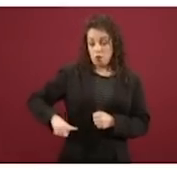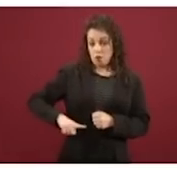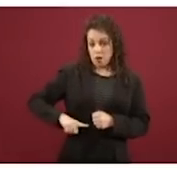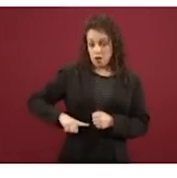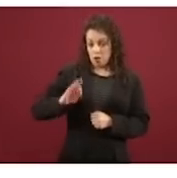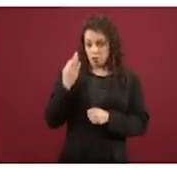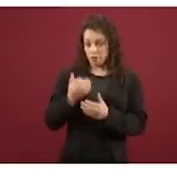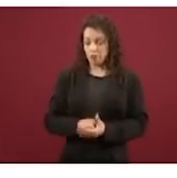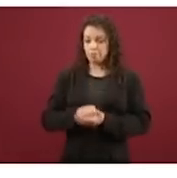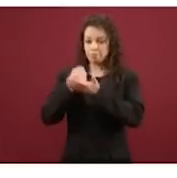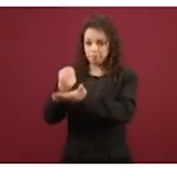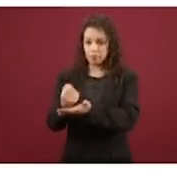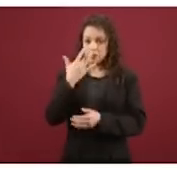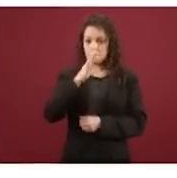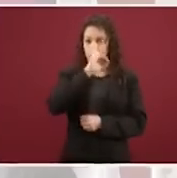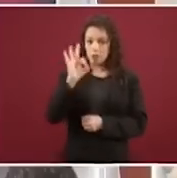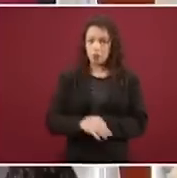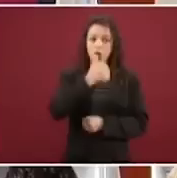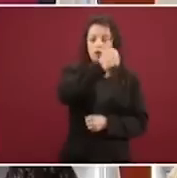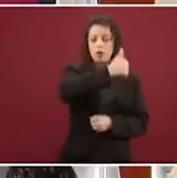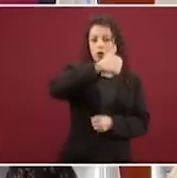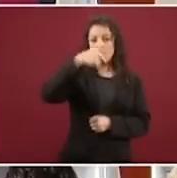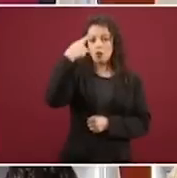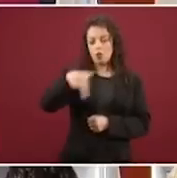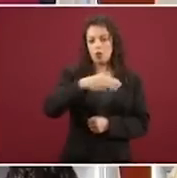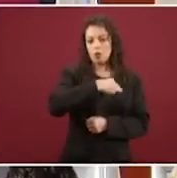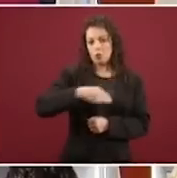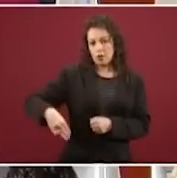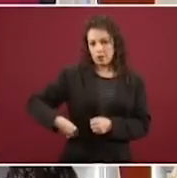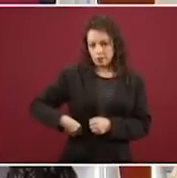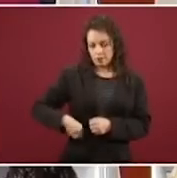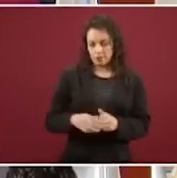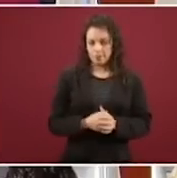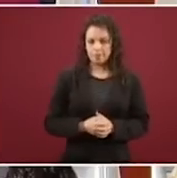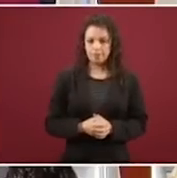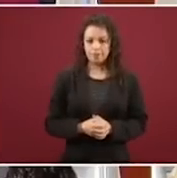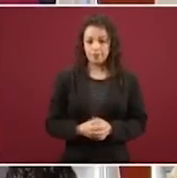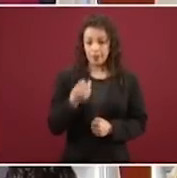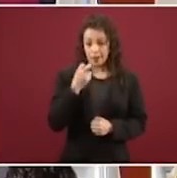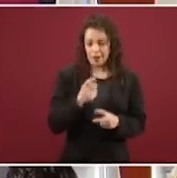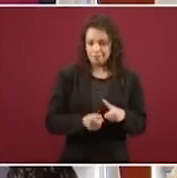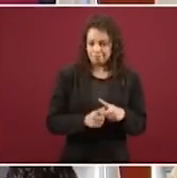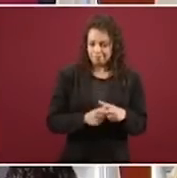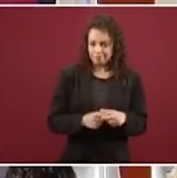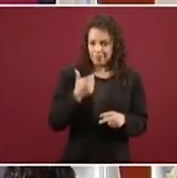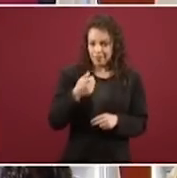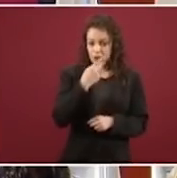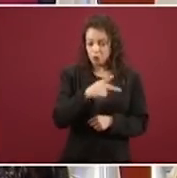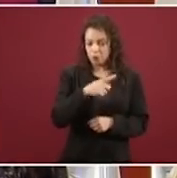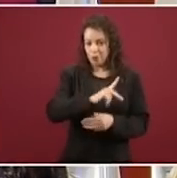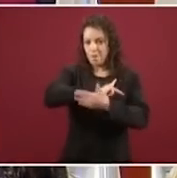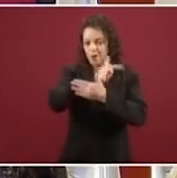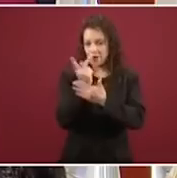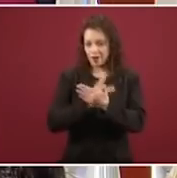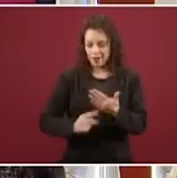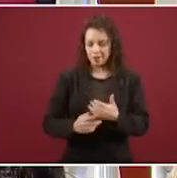y 50% cada entidad federativa. Ese es el esquema financiero del programa. En el